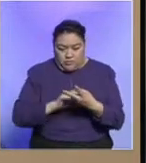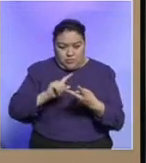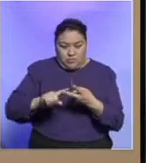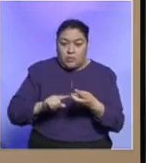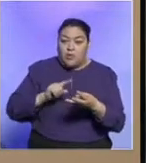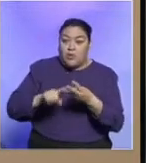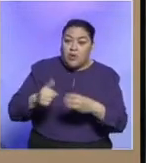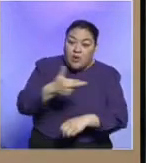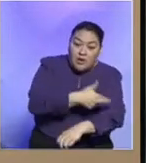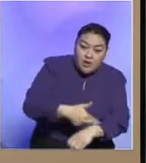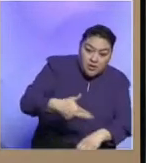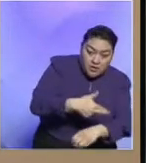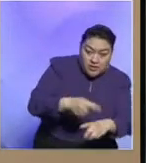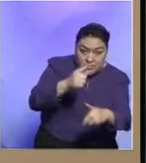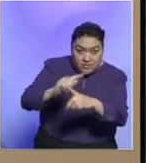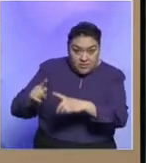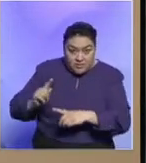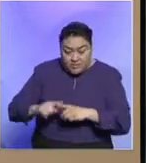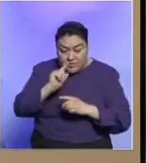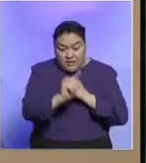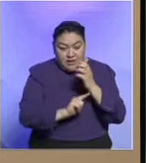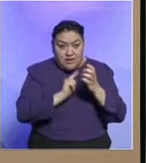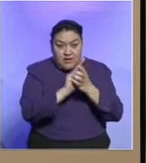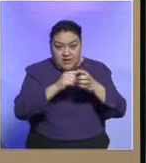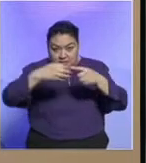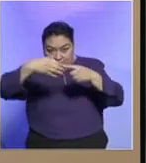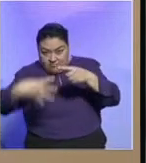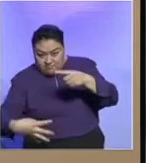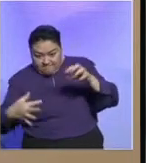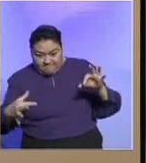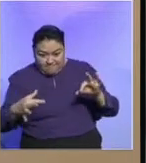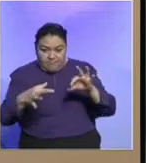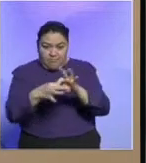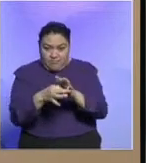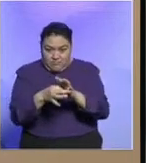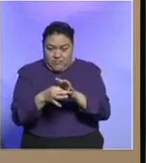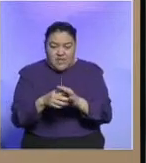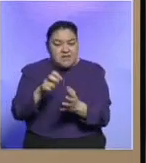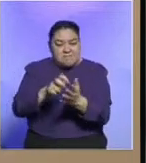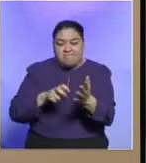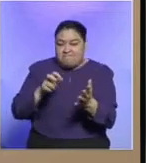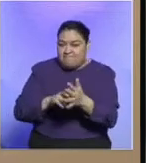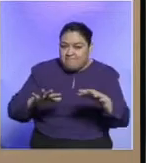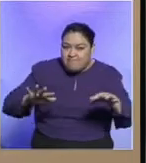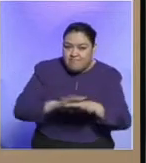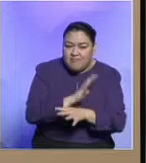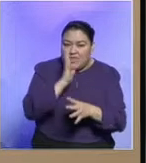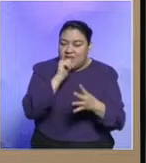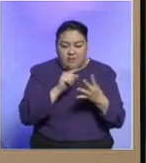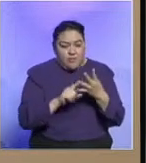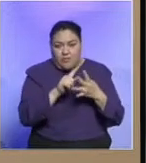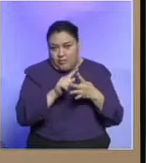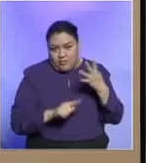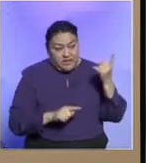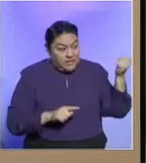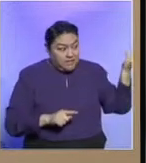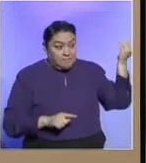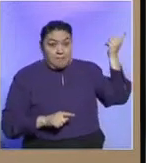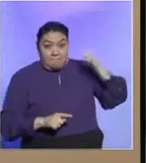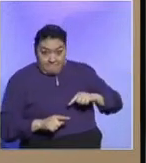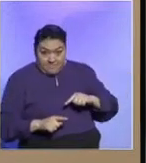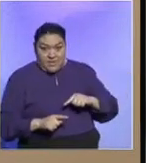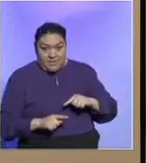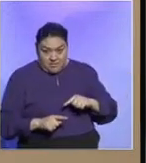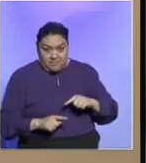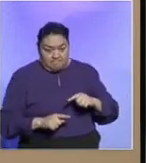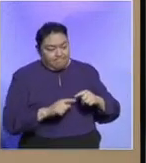las adecuaciones a las leyes secundarias para dar cumplimiento al decreto controvertido,